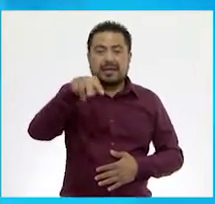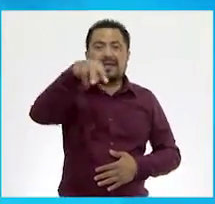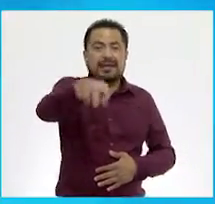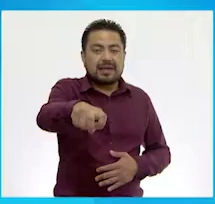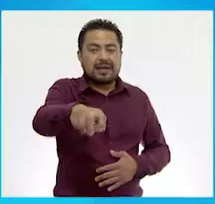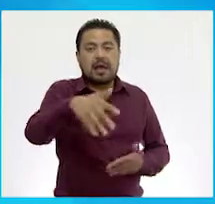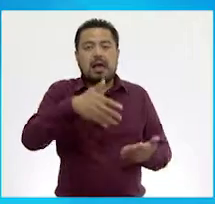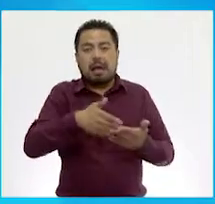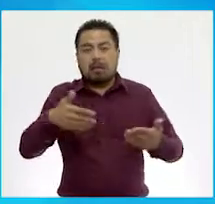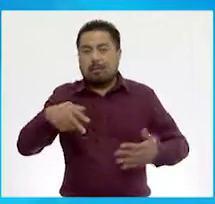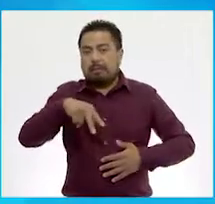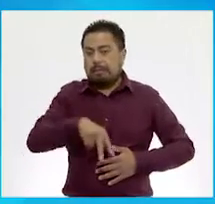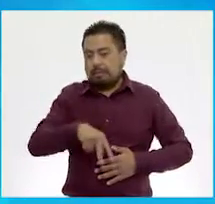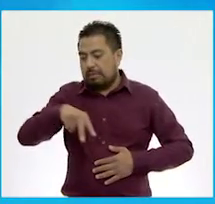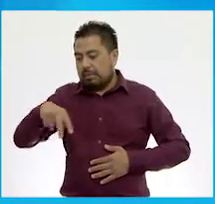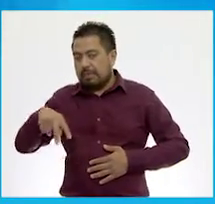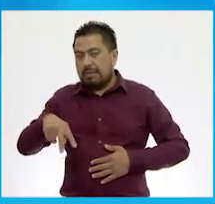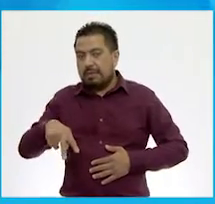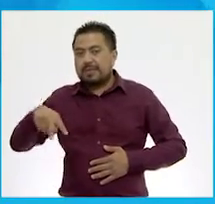¡Para un lado!